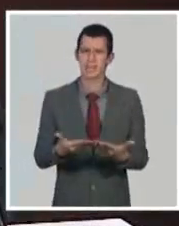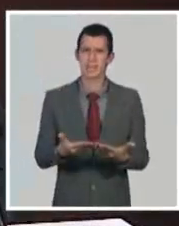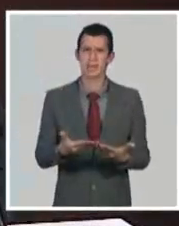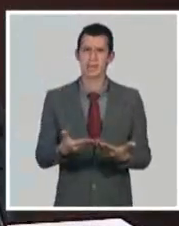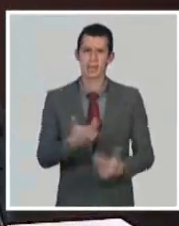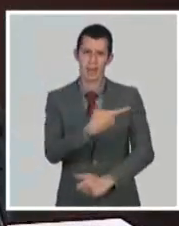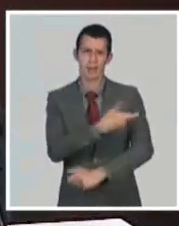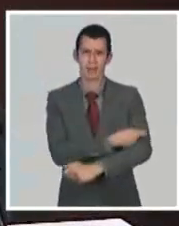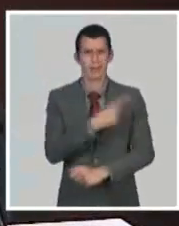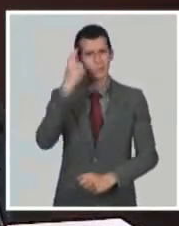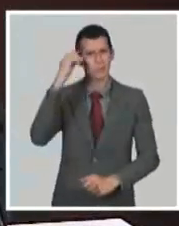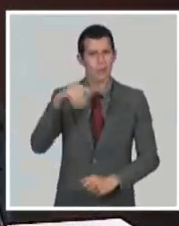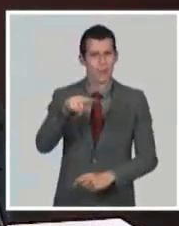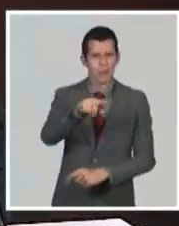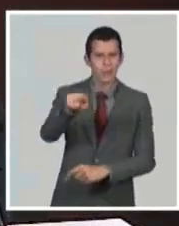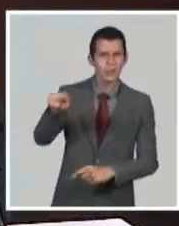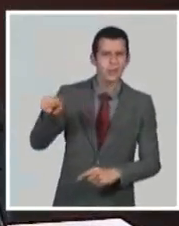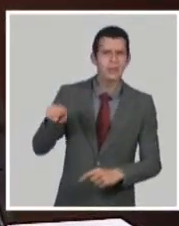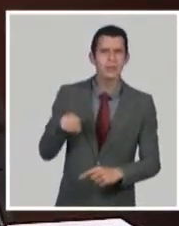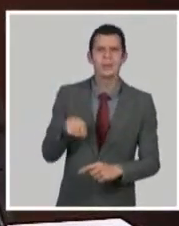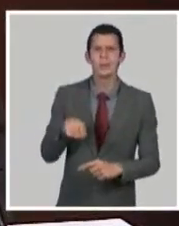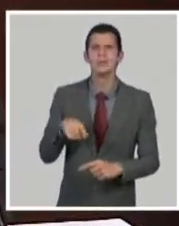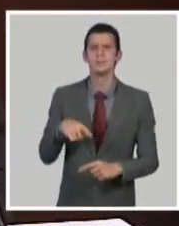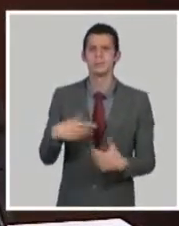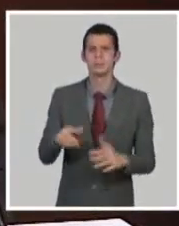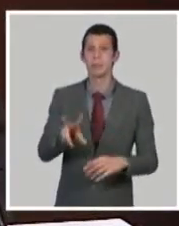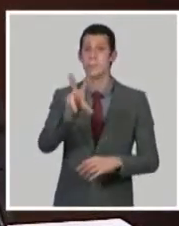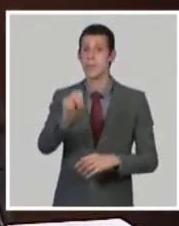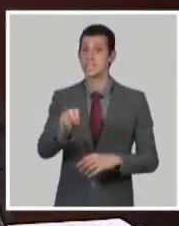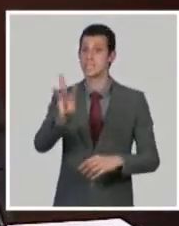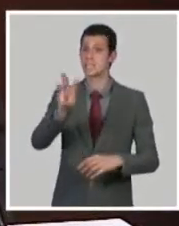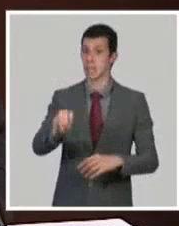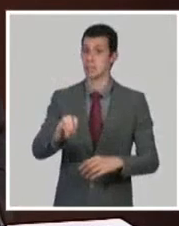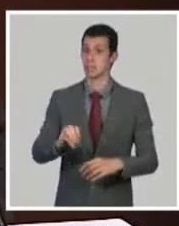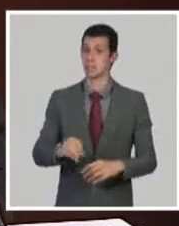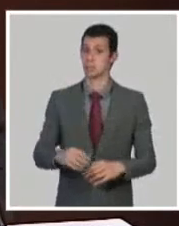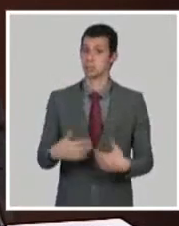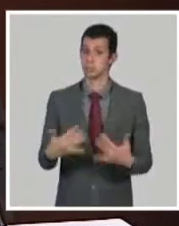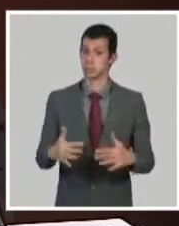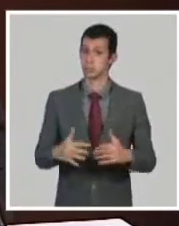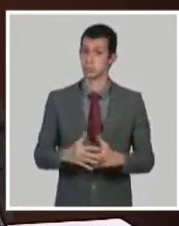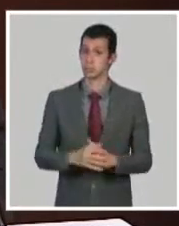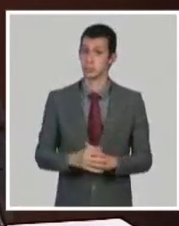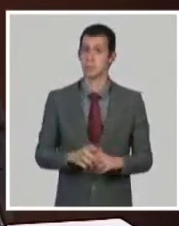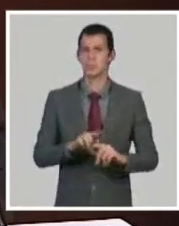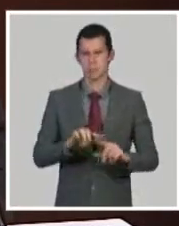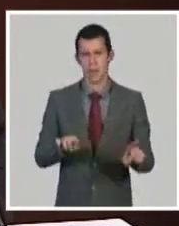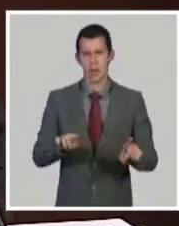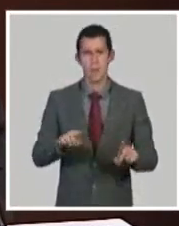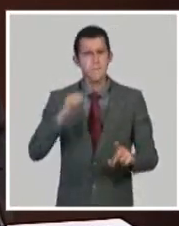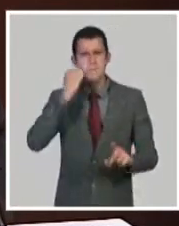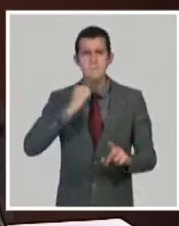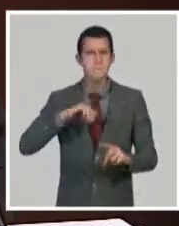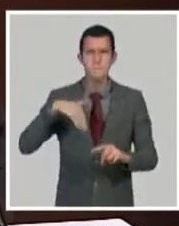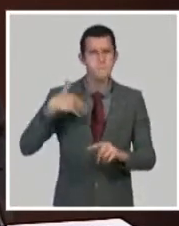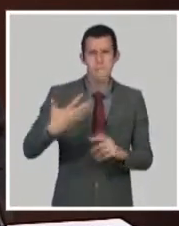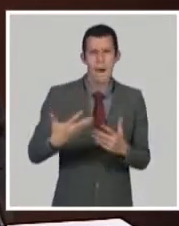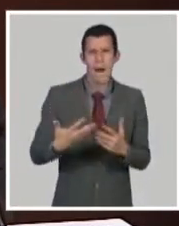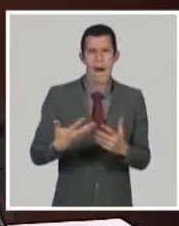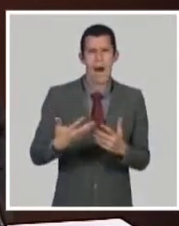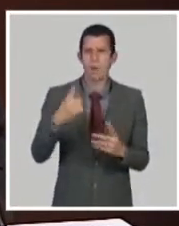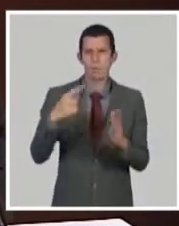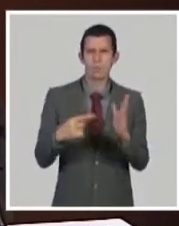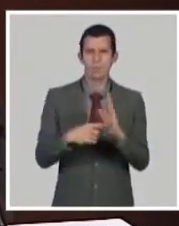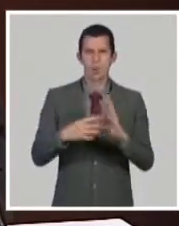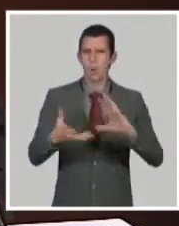Precios de 20, 30. Pero un elemento que yo quiero adicionar es que los grandes fabricantes de vacunas que